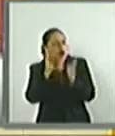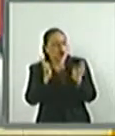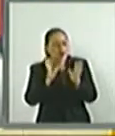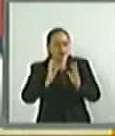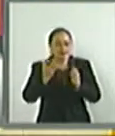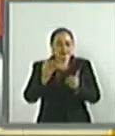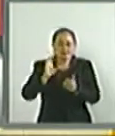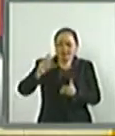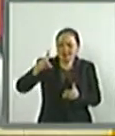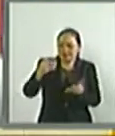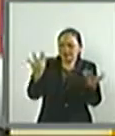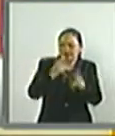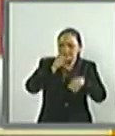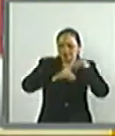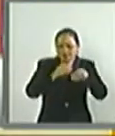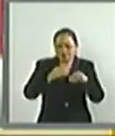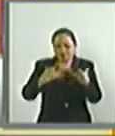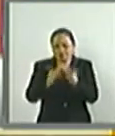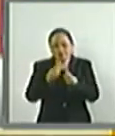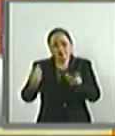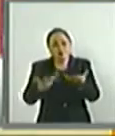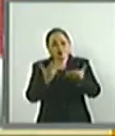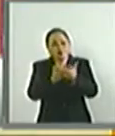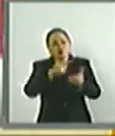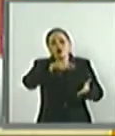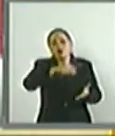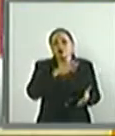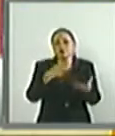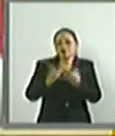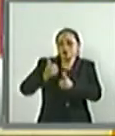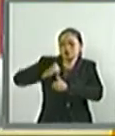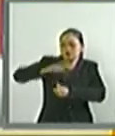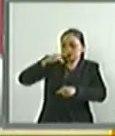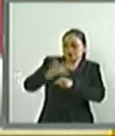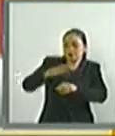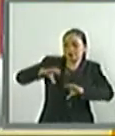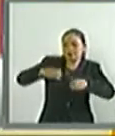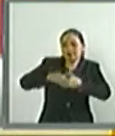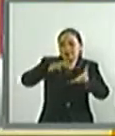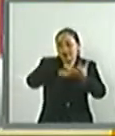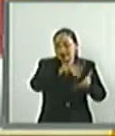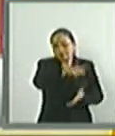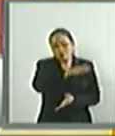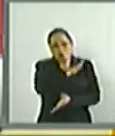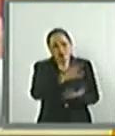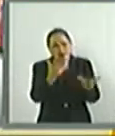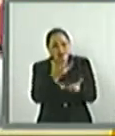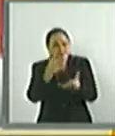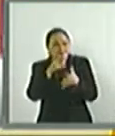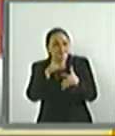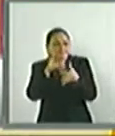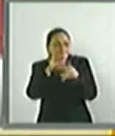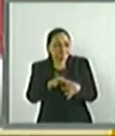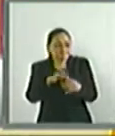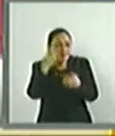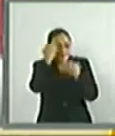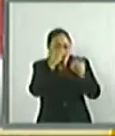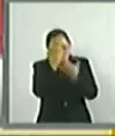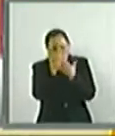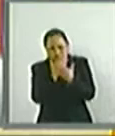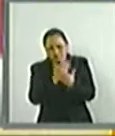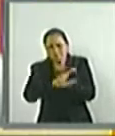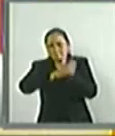esta propuesta vamos a obligar a las autoridades responsables del sistema penitenciario a que lleven este diagnóstico